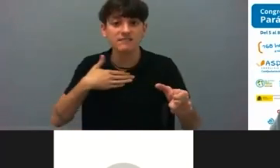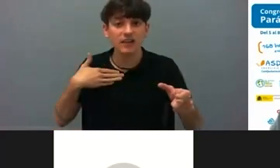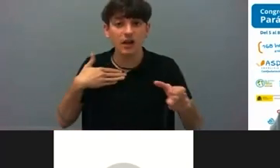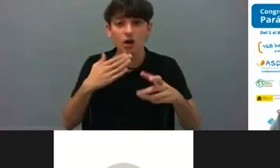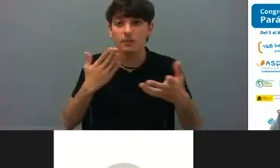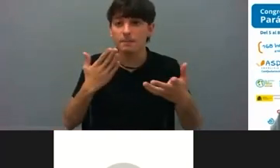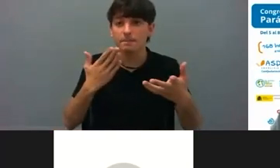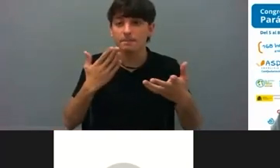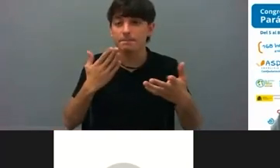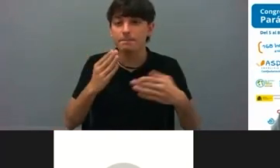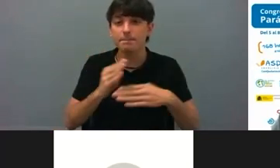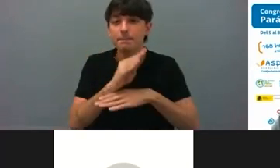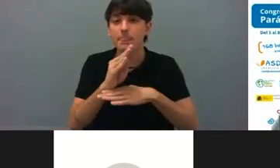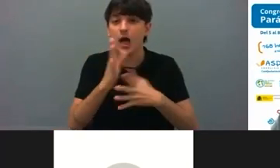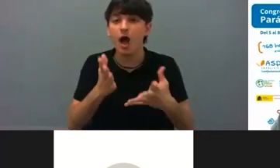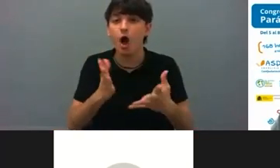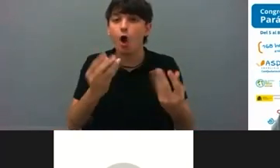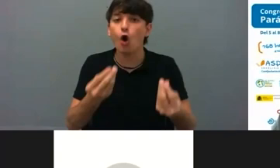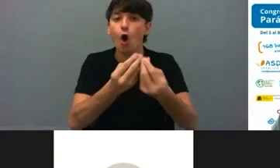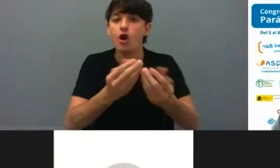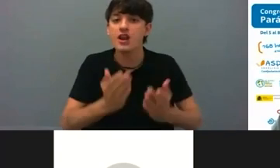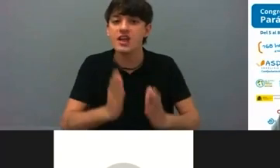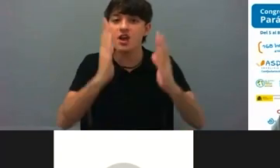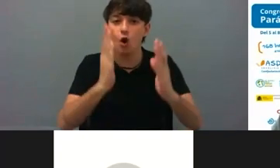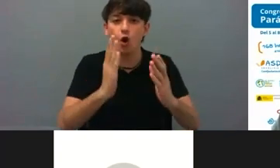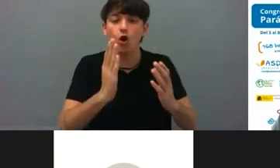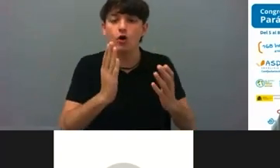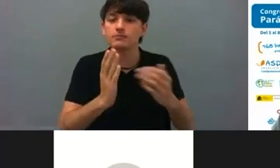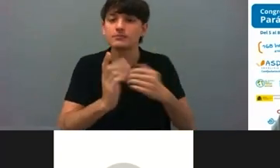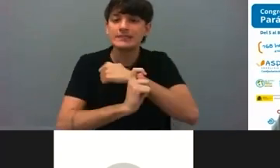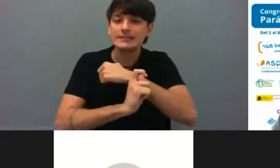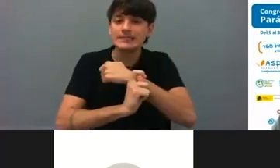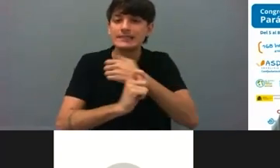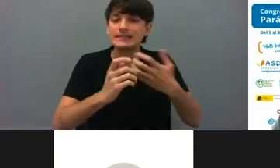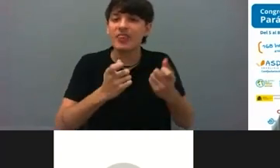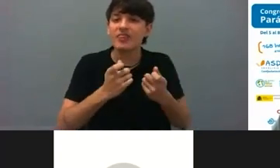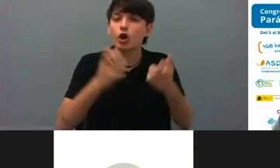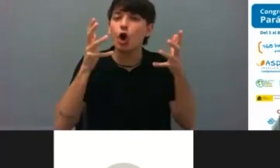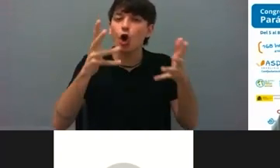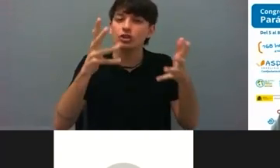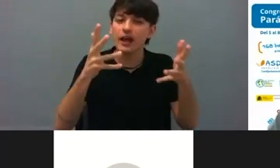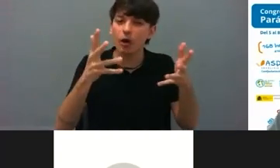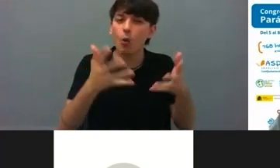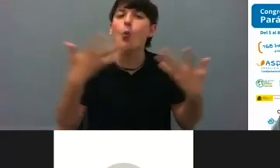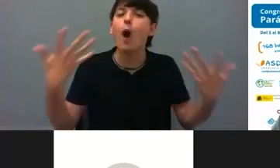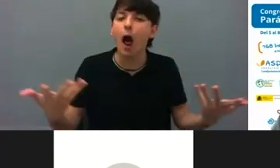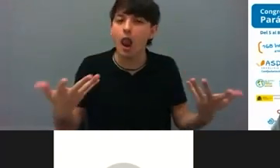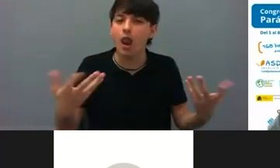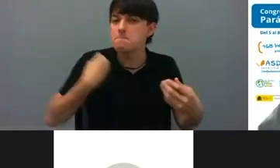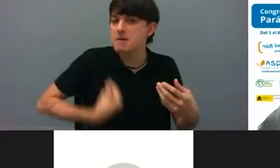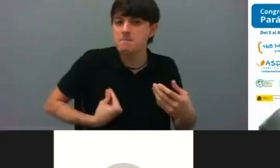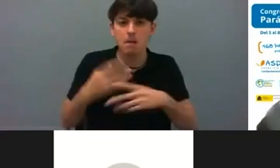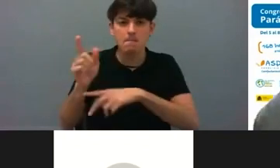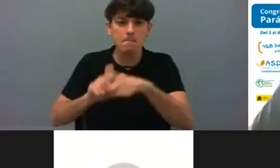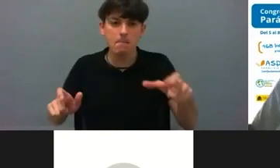pierdan la oportunidad de poder estar con su hijo o con su hija? ¿Qué estrategias podrían emplear, ¿no? De la misma manera que las mujeres, las madres